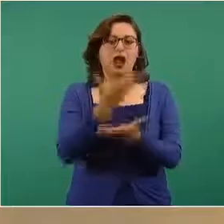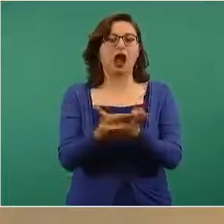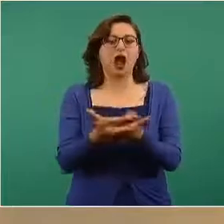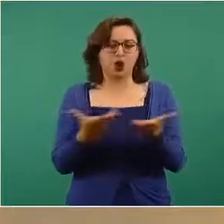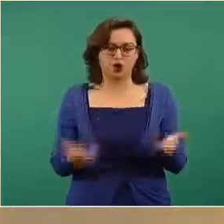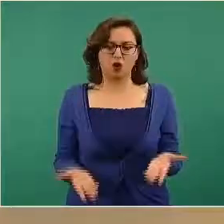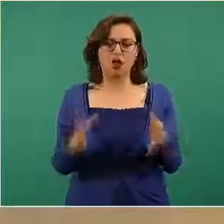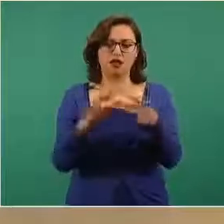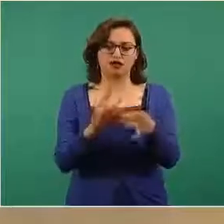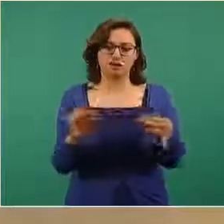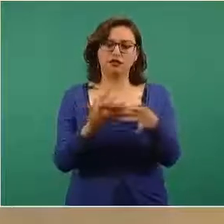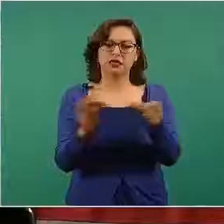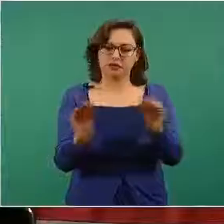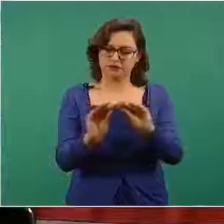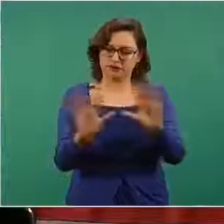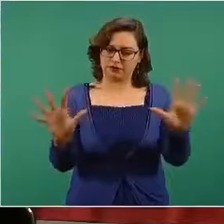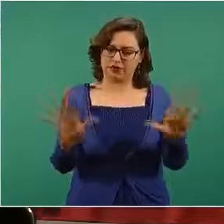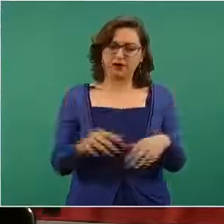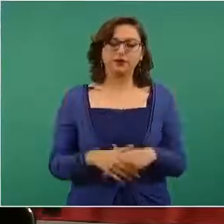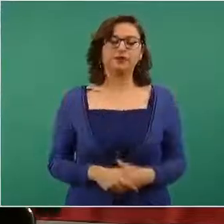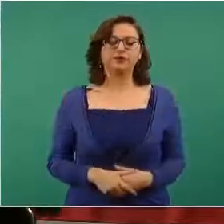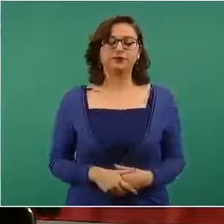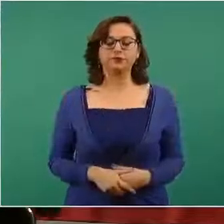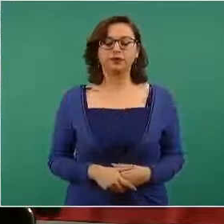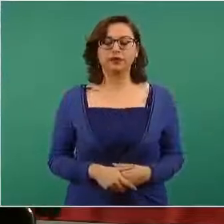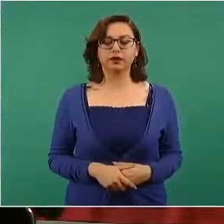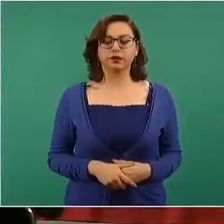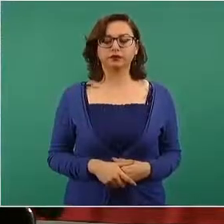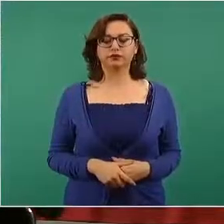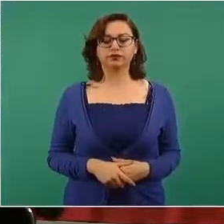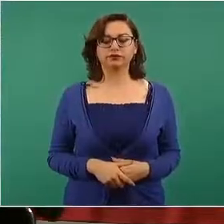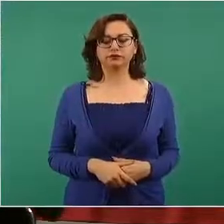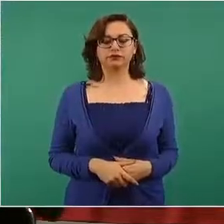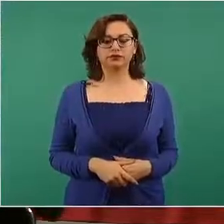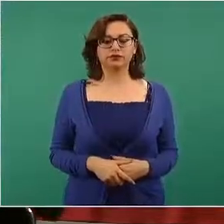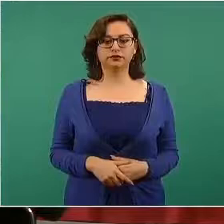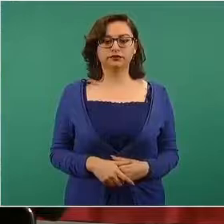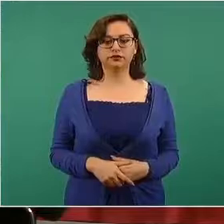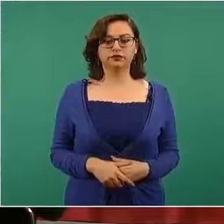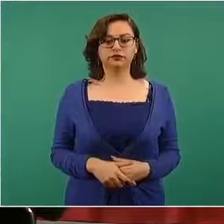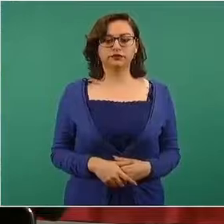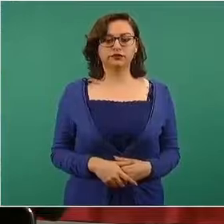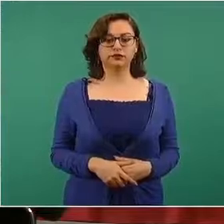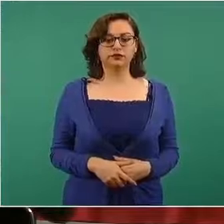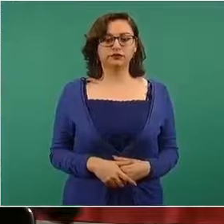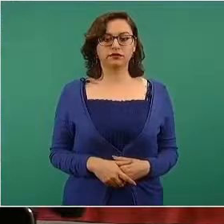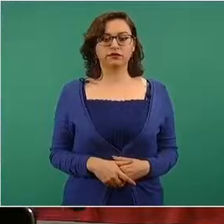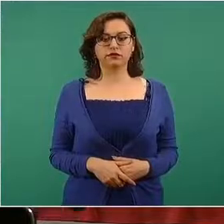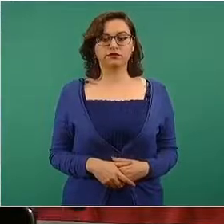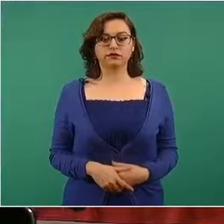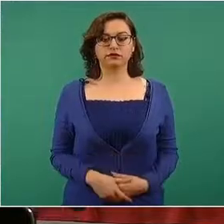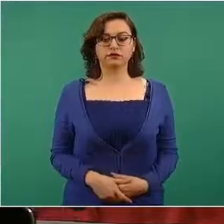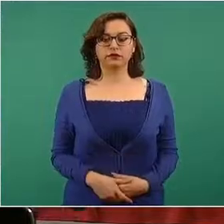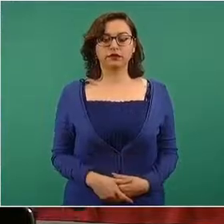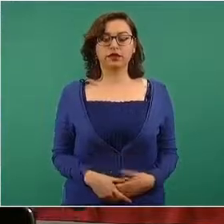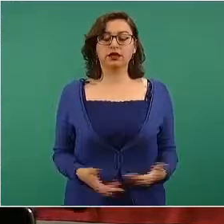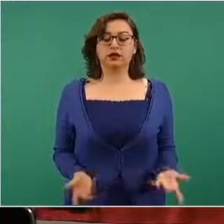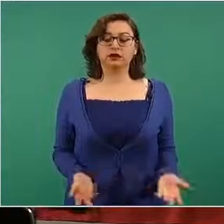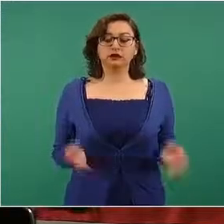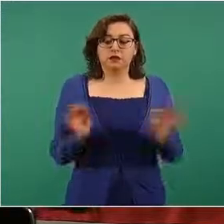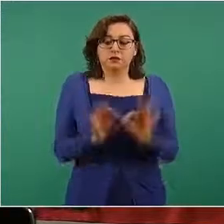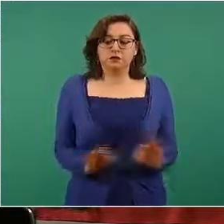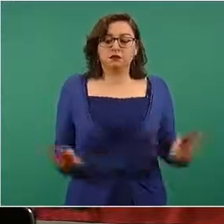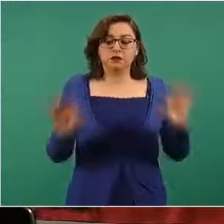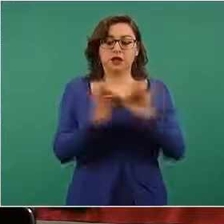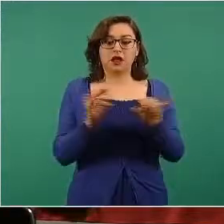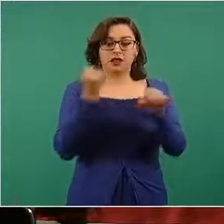adecuada interpretación del exceso de mortalidad. Uno, es importante entender las bases de datos, y en general